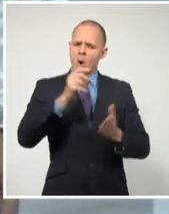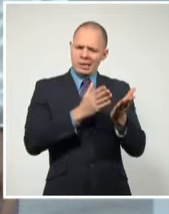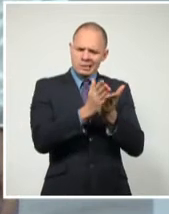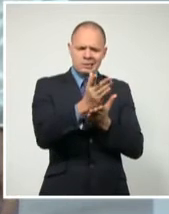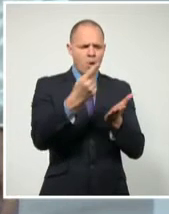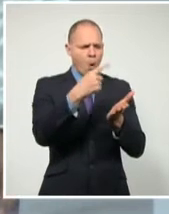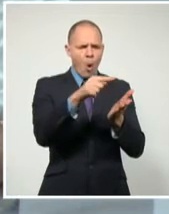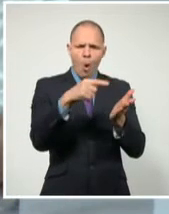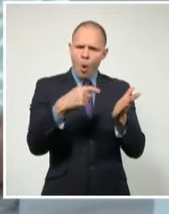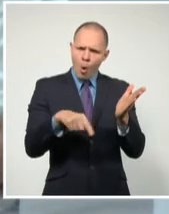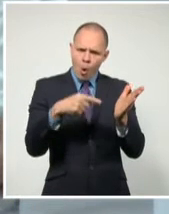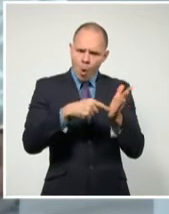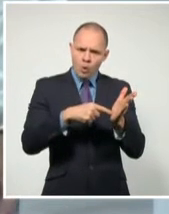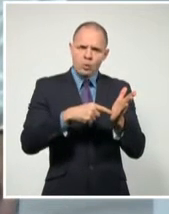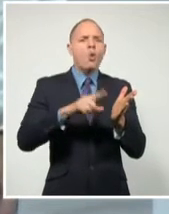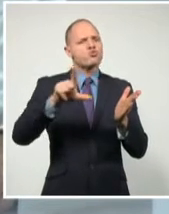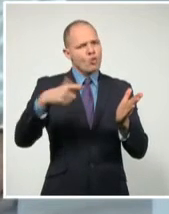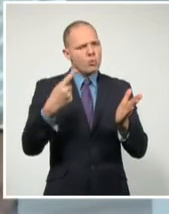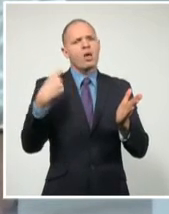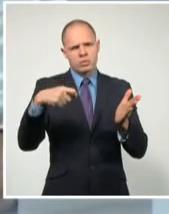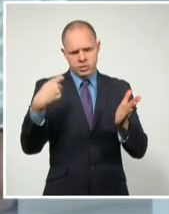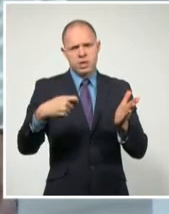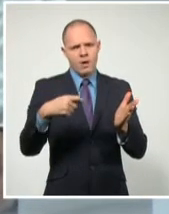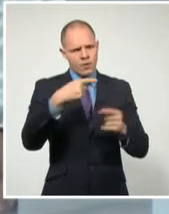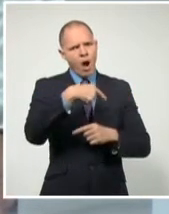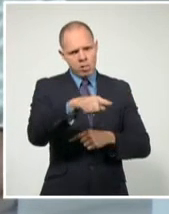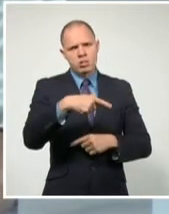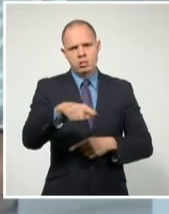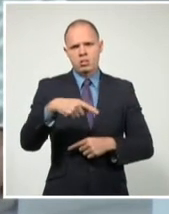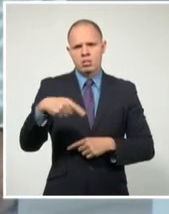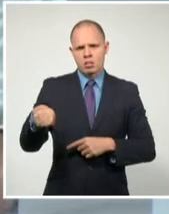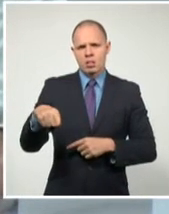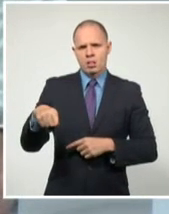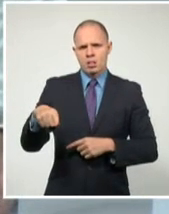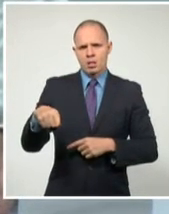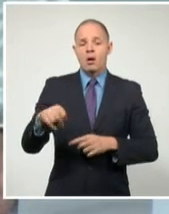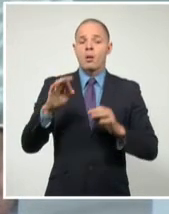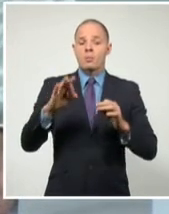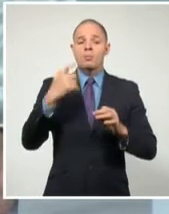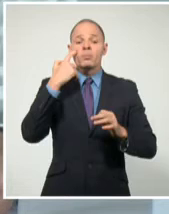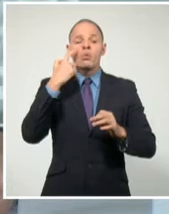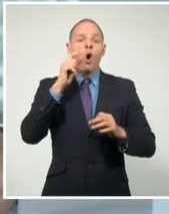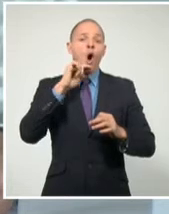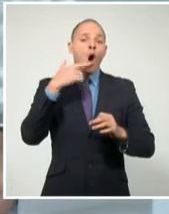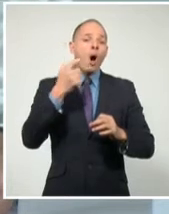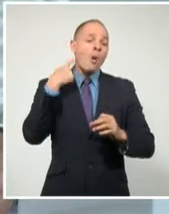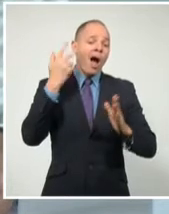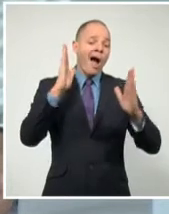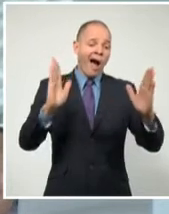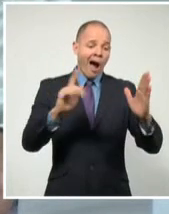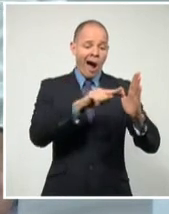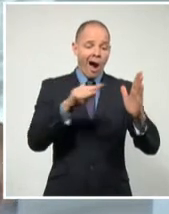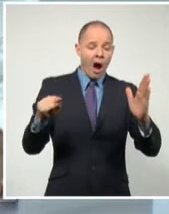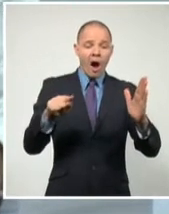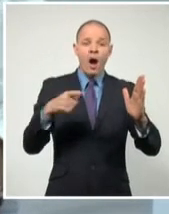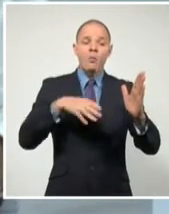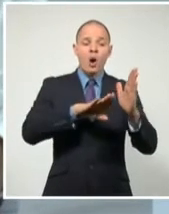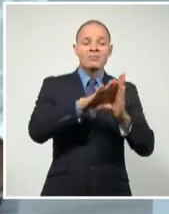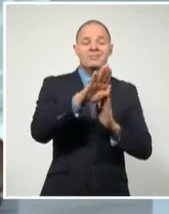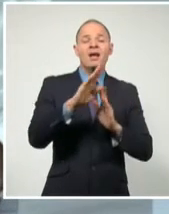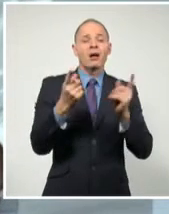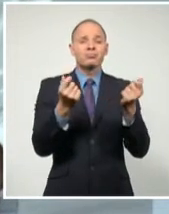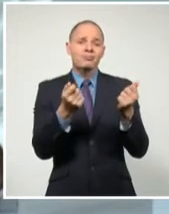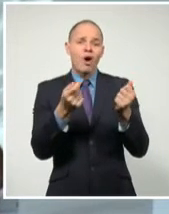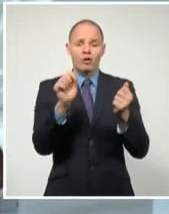de la implementación de los lineamientos y de las bases para el Plan Nacional de Desarrollo Económico y Social hasta el 2030, estén presentes en todo lo que